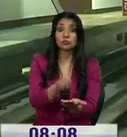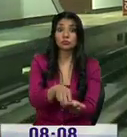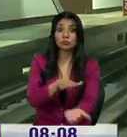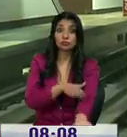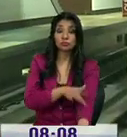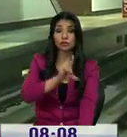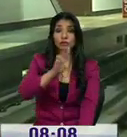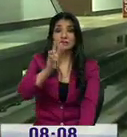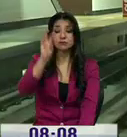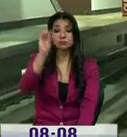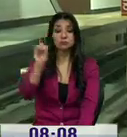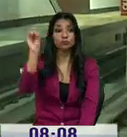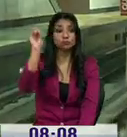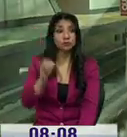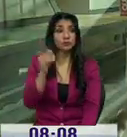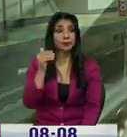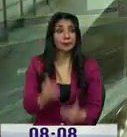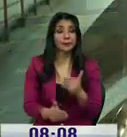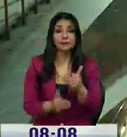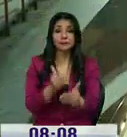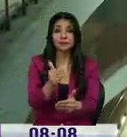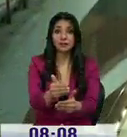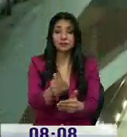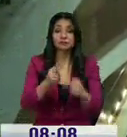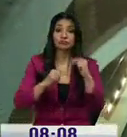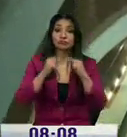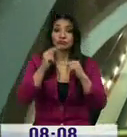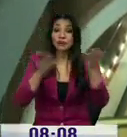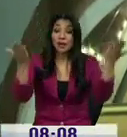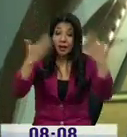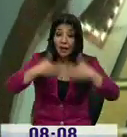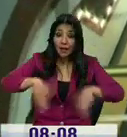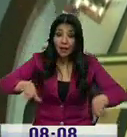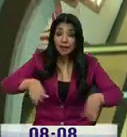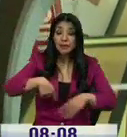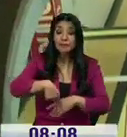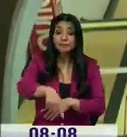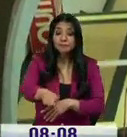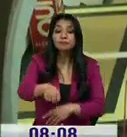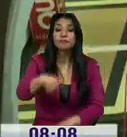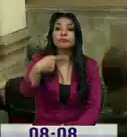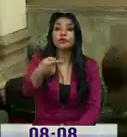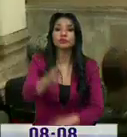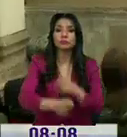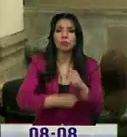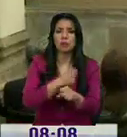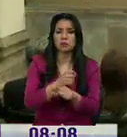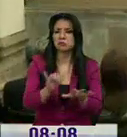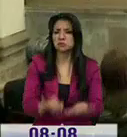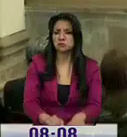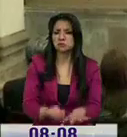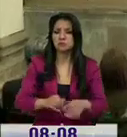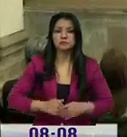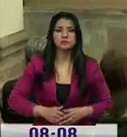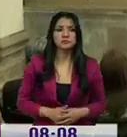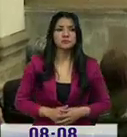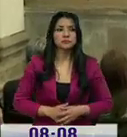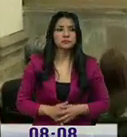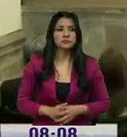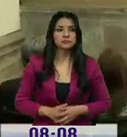del 86% y se estima que la construcción finalizará el primer semestre del próximo año.